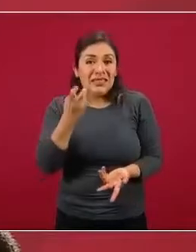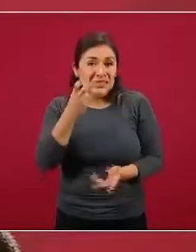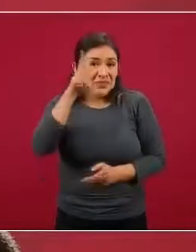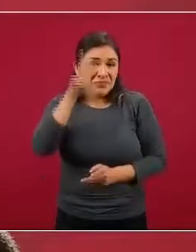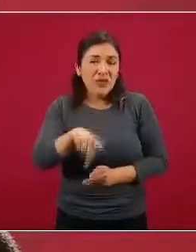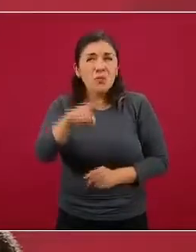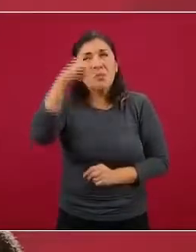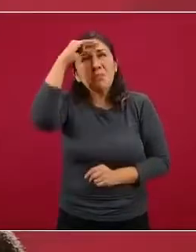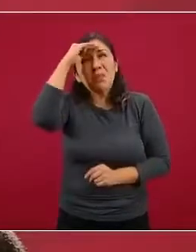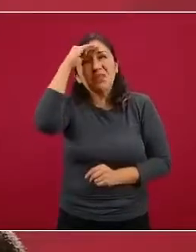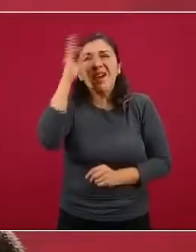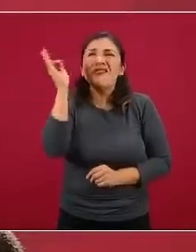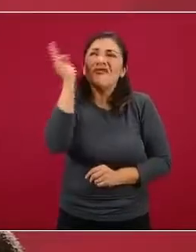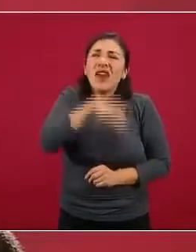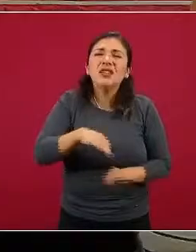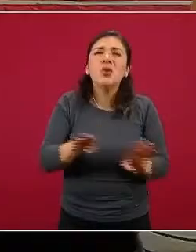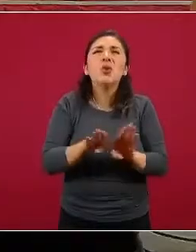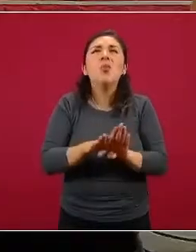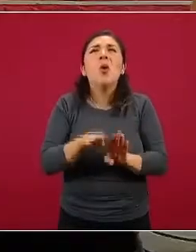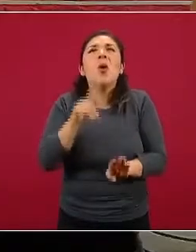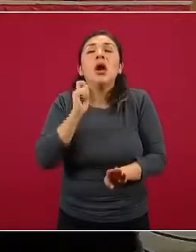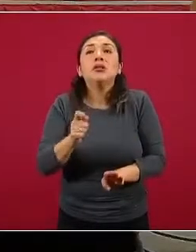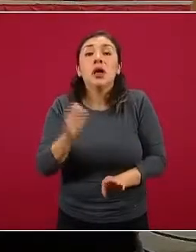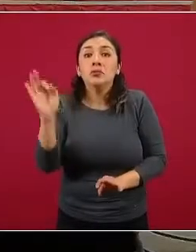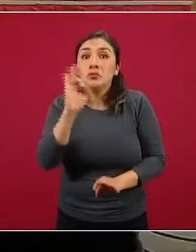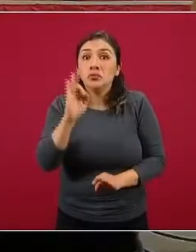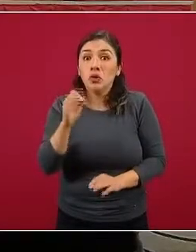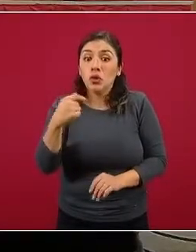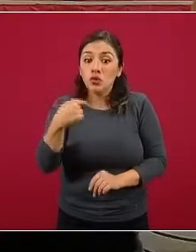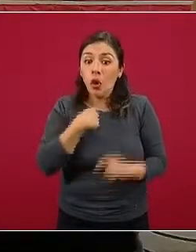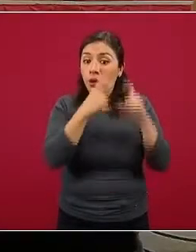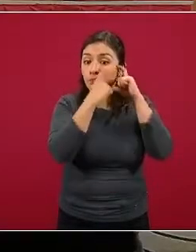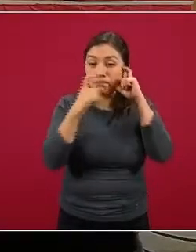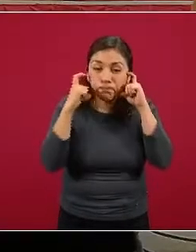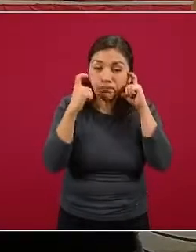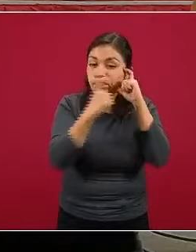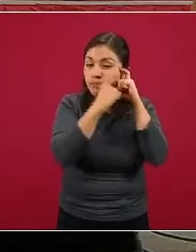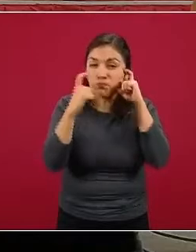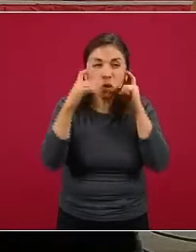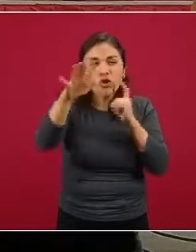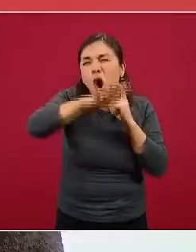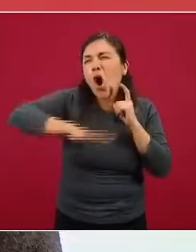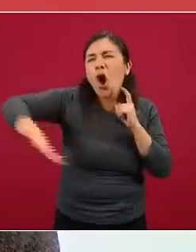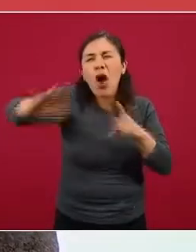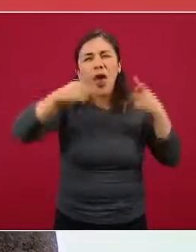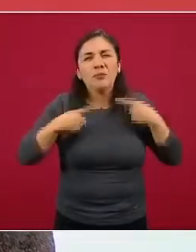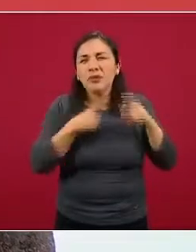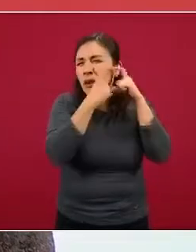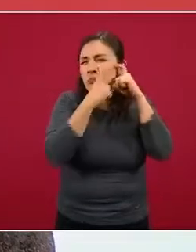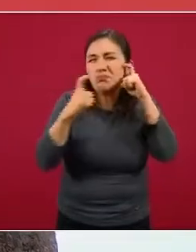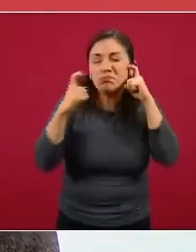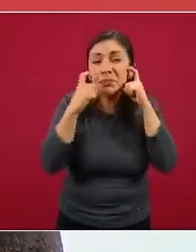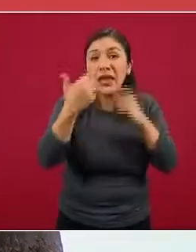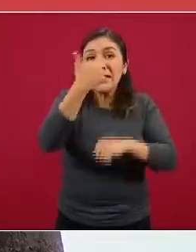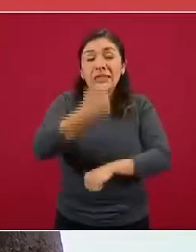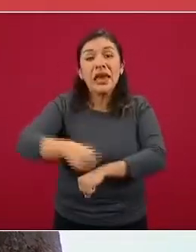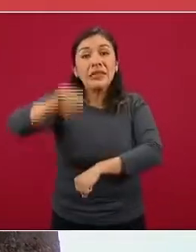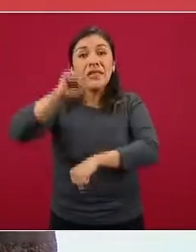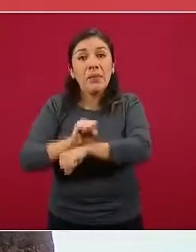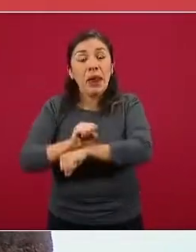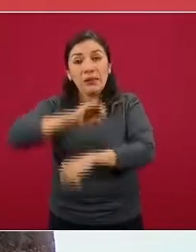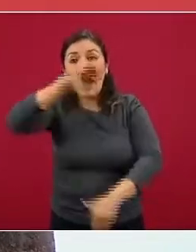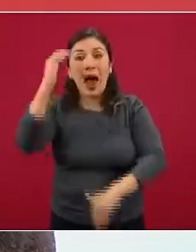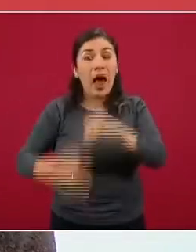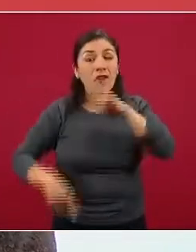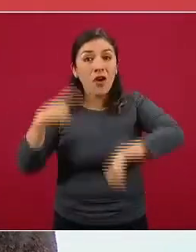una falsedad, la expectativa de que si se usara el cubrebocas por todas las personas de un país, en 6 semanas se acabaría la epidemia.